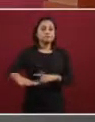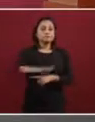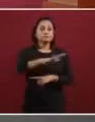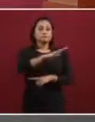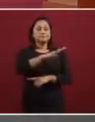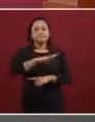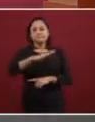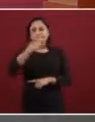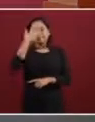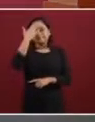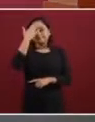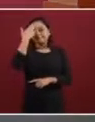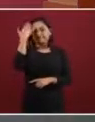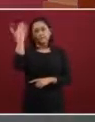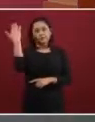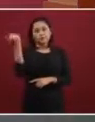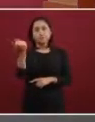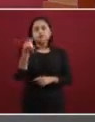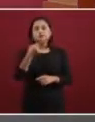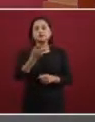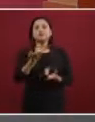lo que se provoca